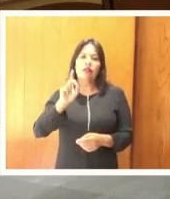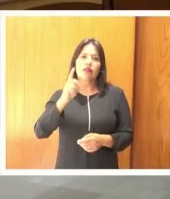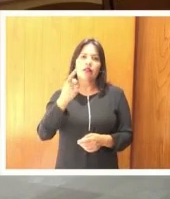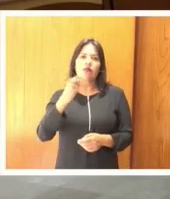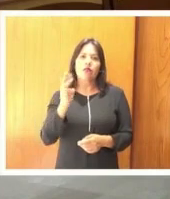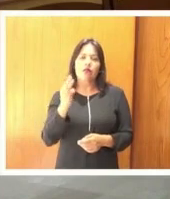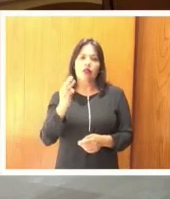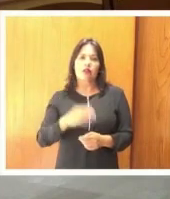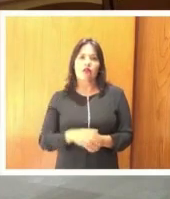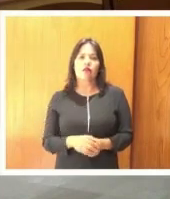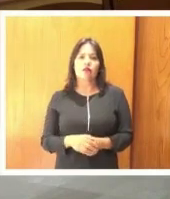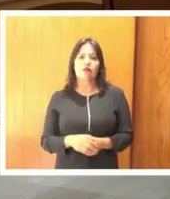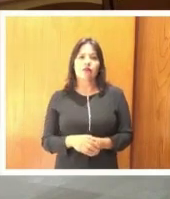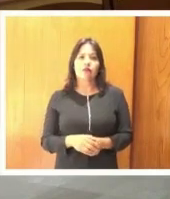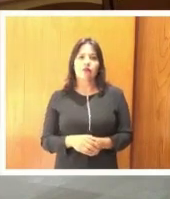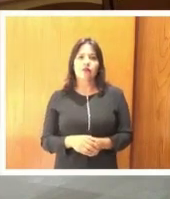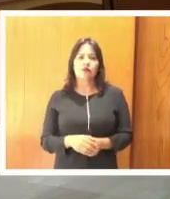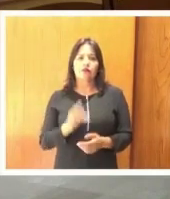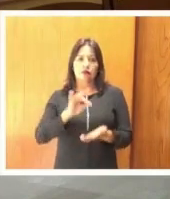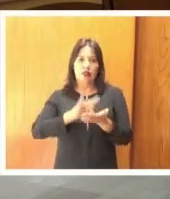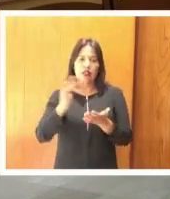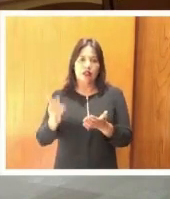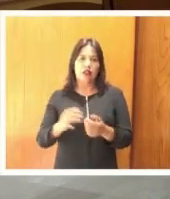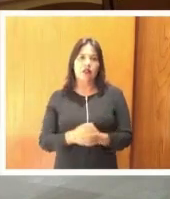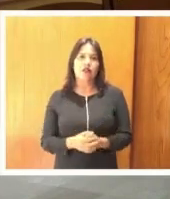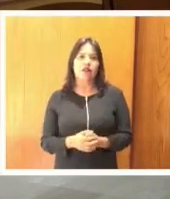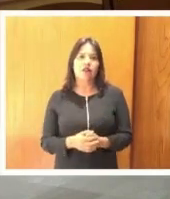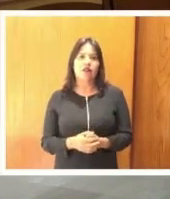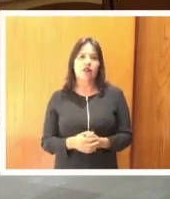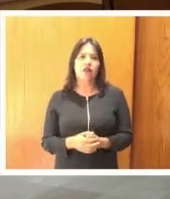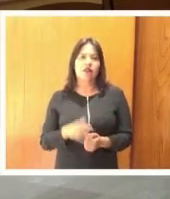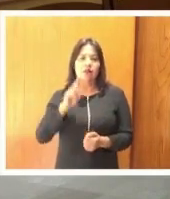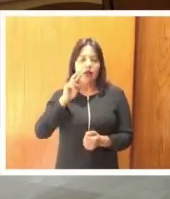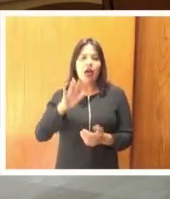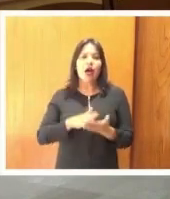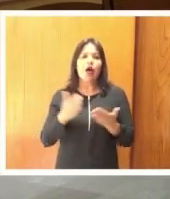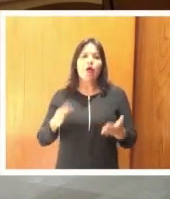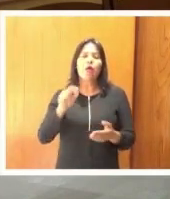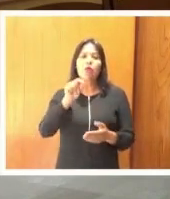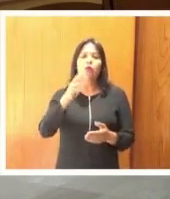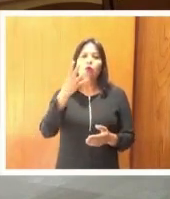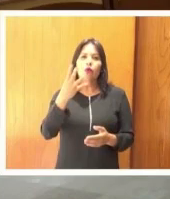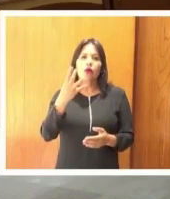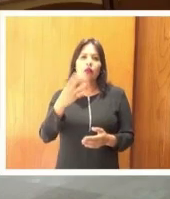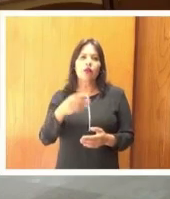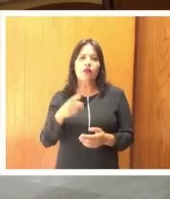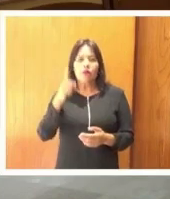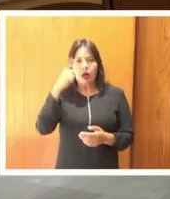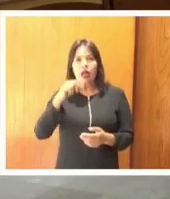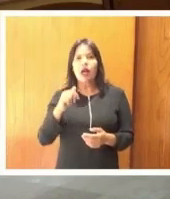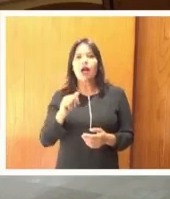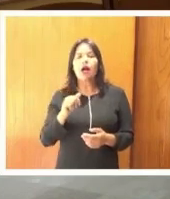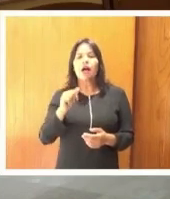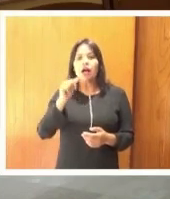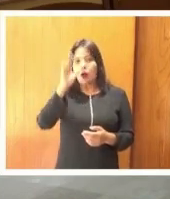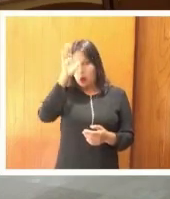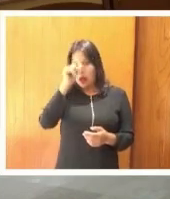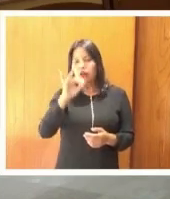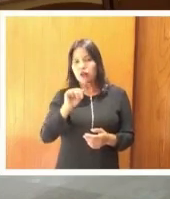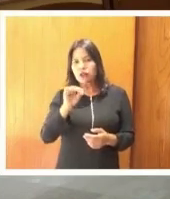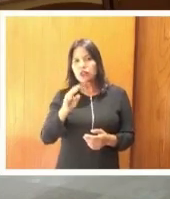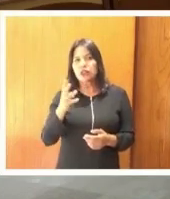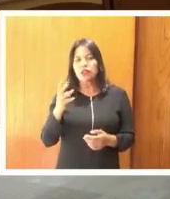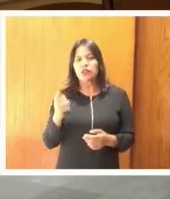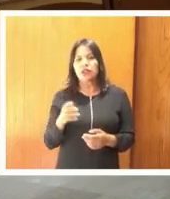anualidad. Gracias, secretario. Desahogamos el punto 4 relativo a la aprobación de la convocatoria para el